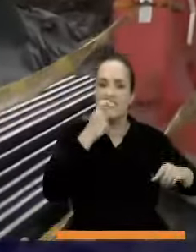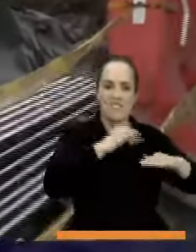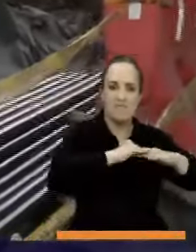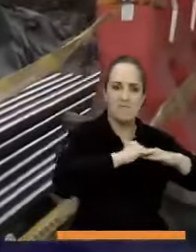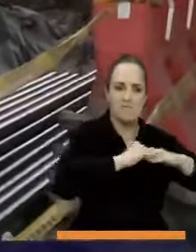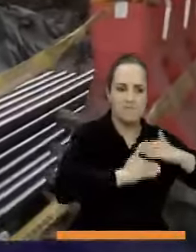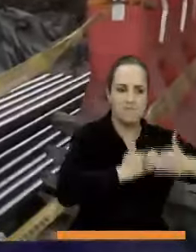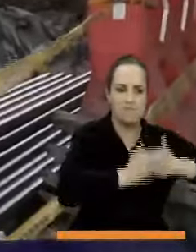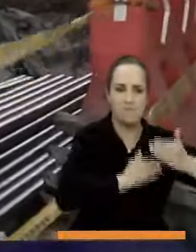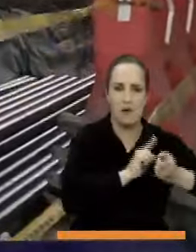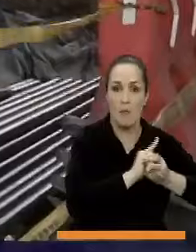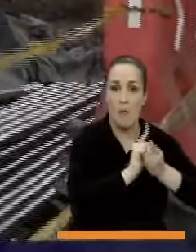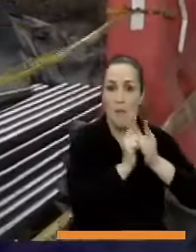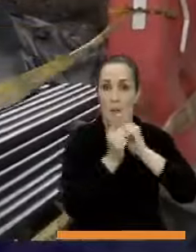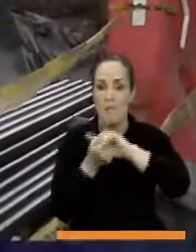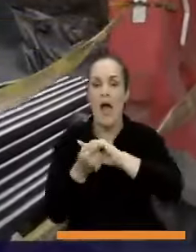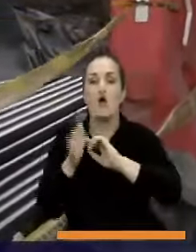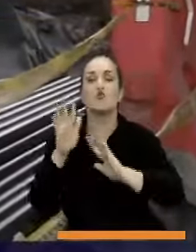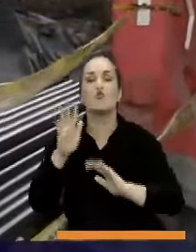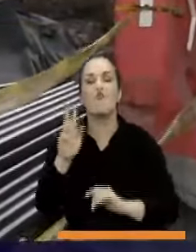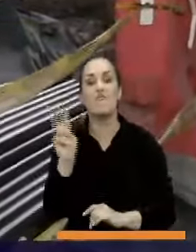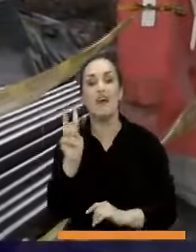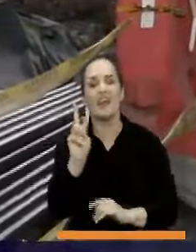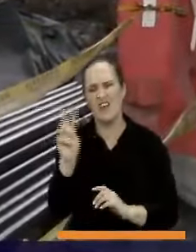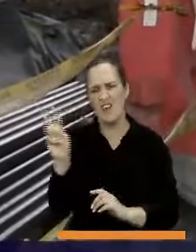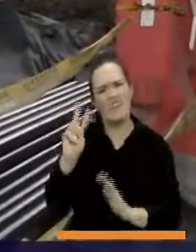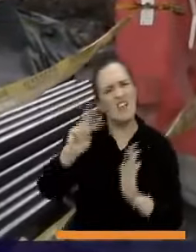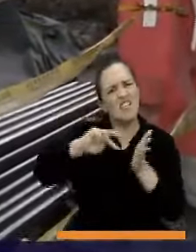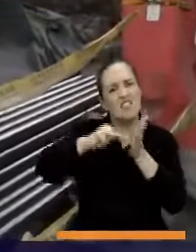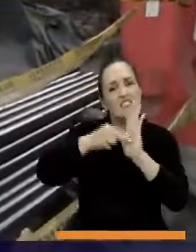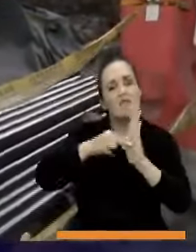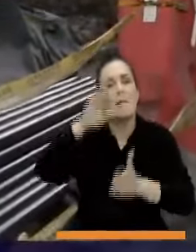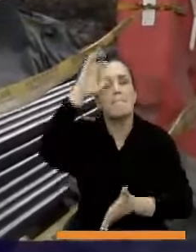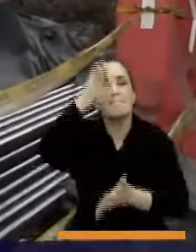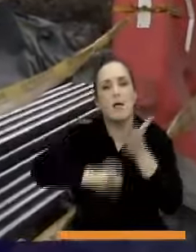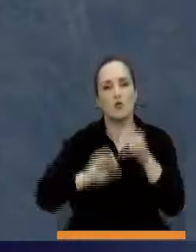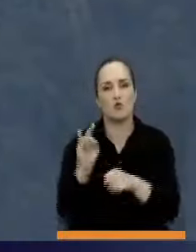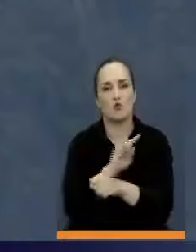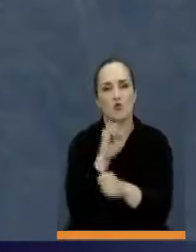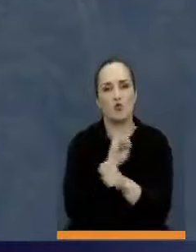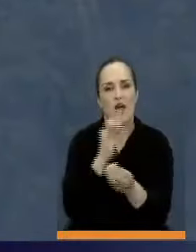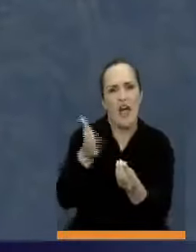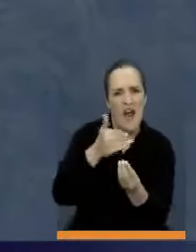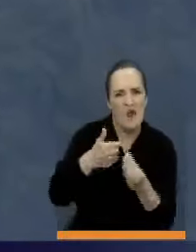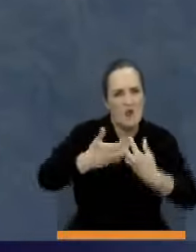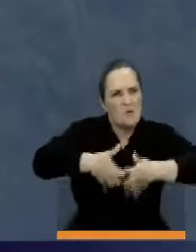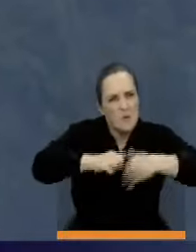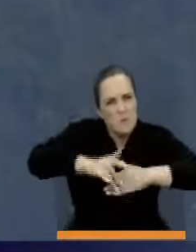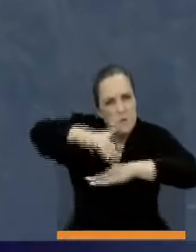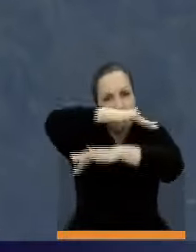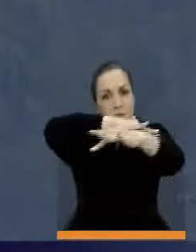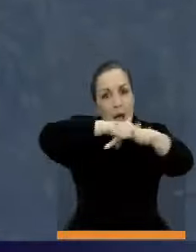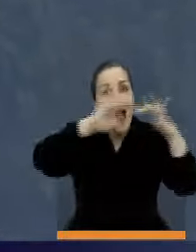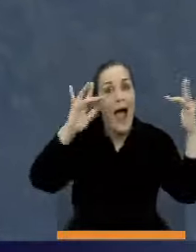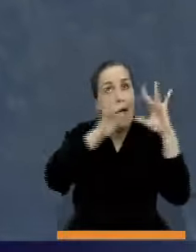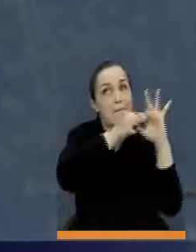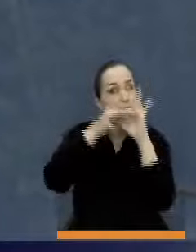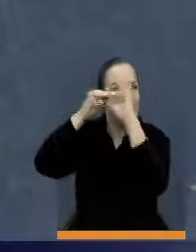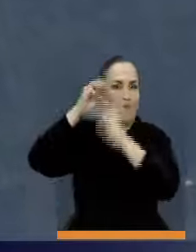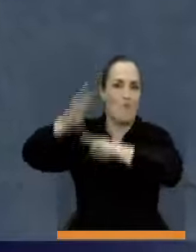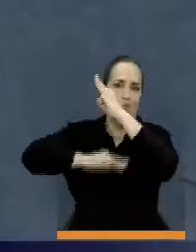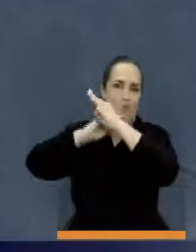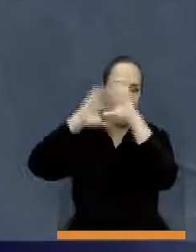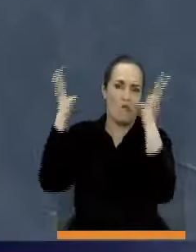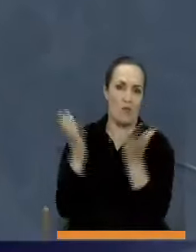transición hacia el acero verde que busca minimizar la emisión de carbono. Este enfoque está alineado con las tendencias globales hacia